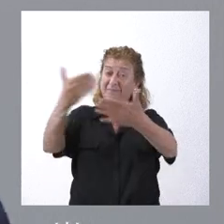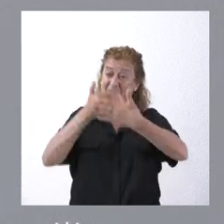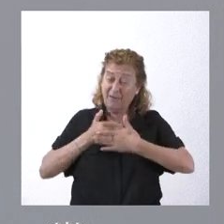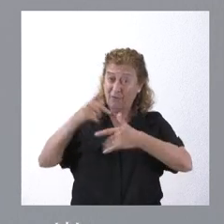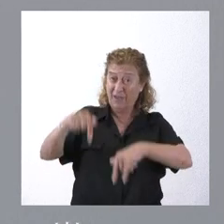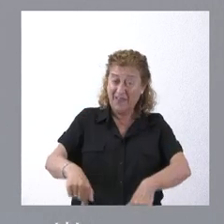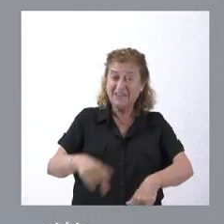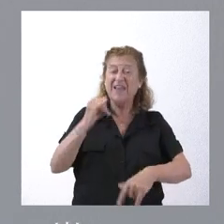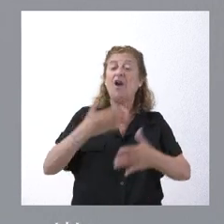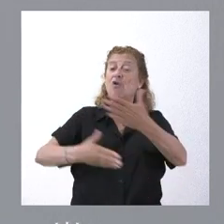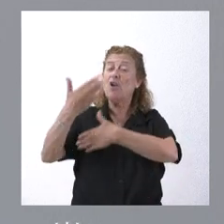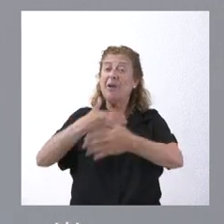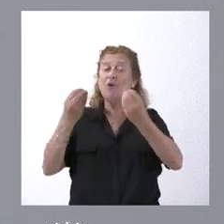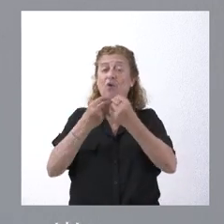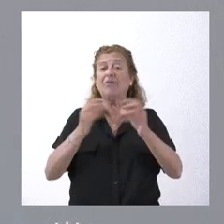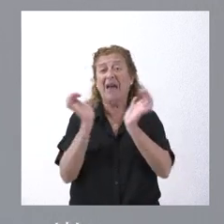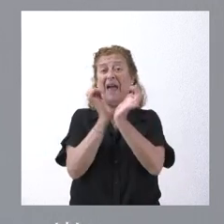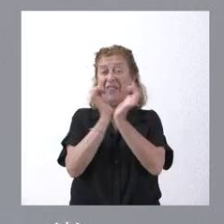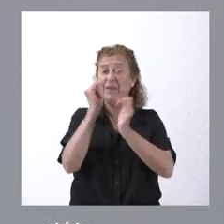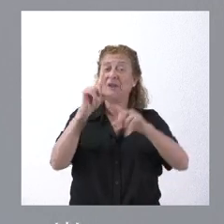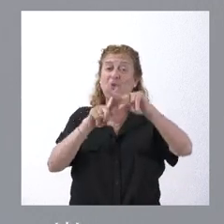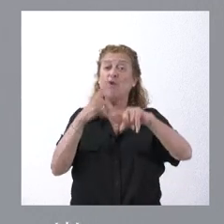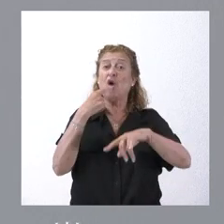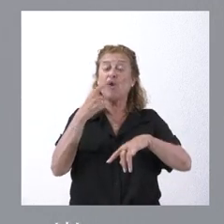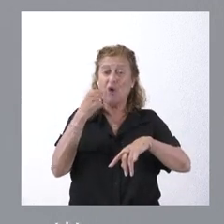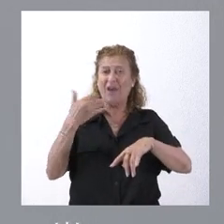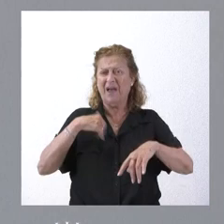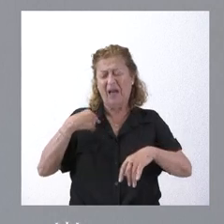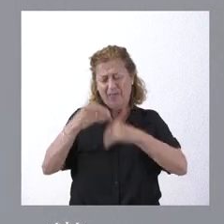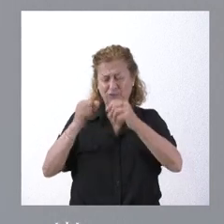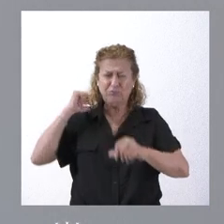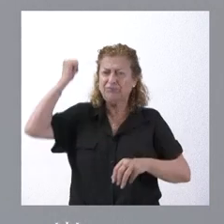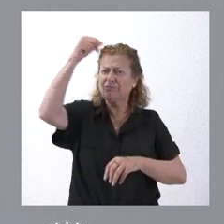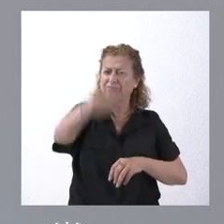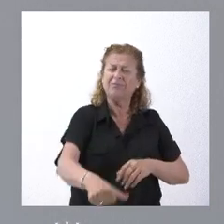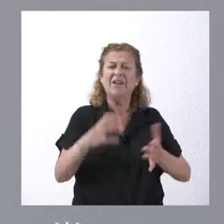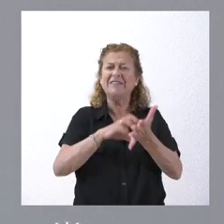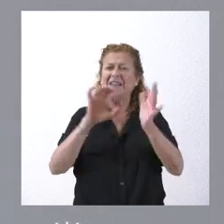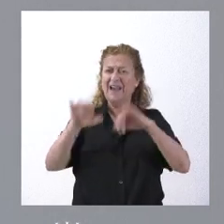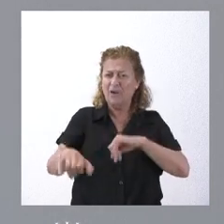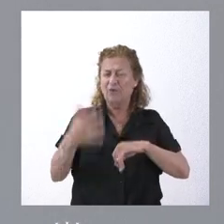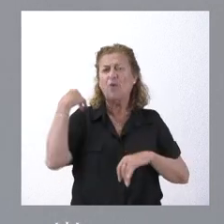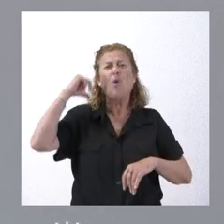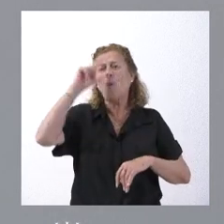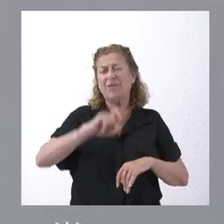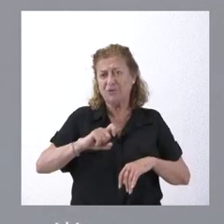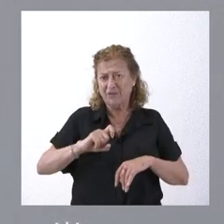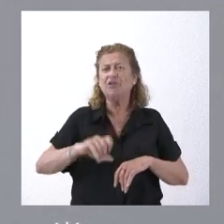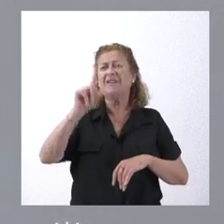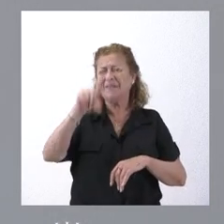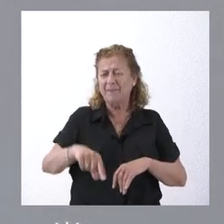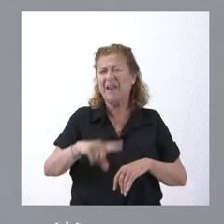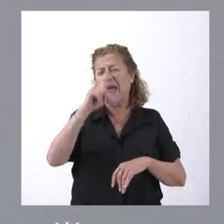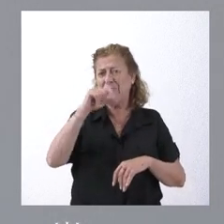y la colaboración con ACEN y Cruz Roja. Lo venimos haciendo históricamente en Castilla y León en los últimos años. También en los años de